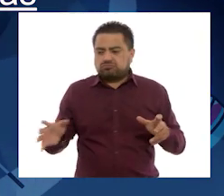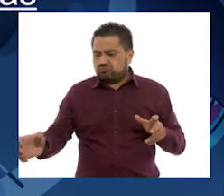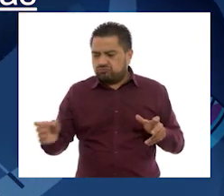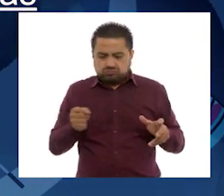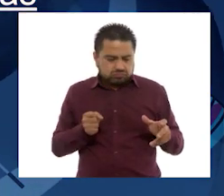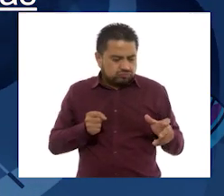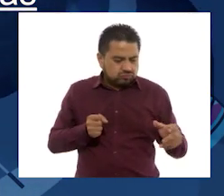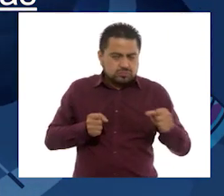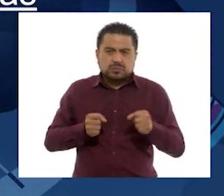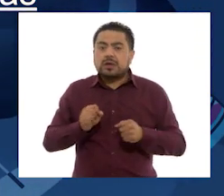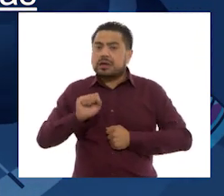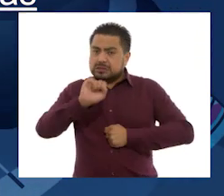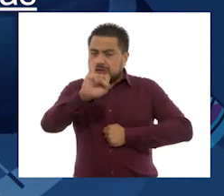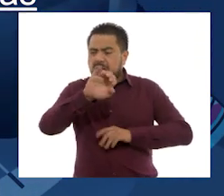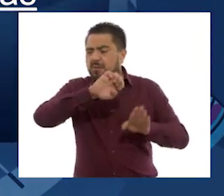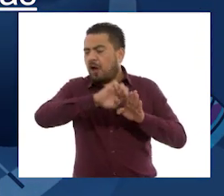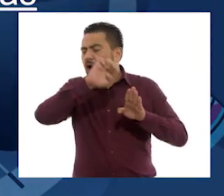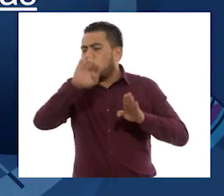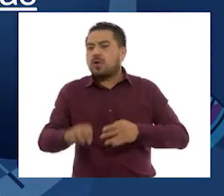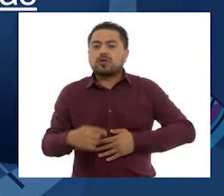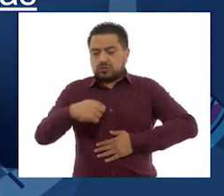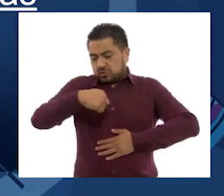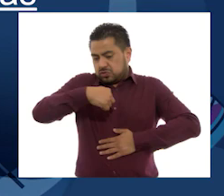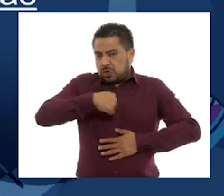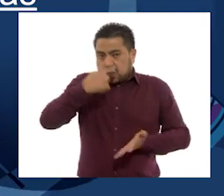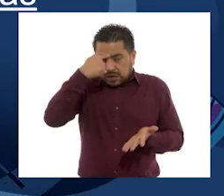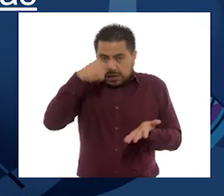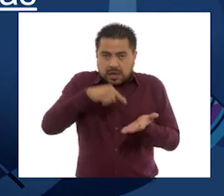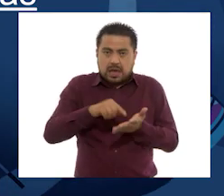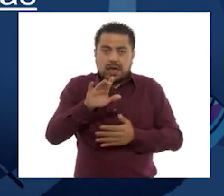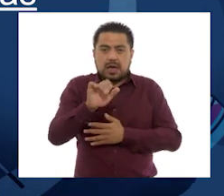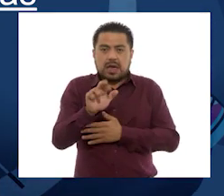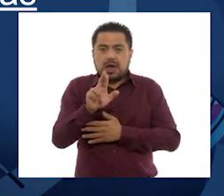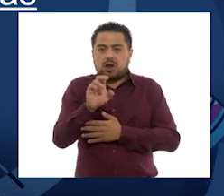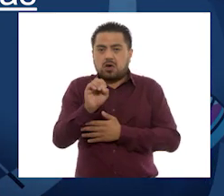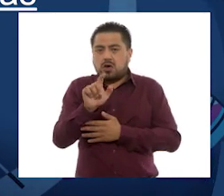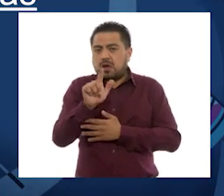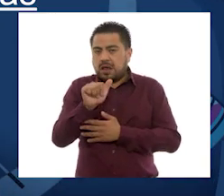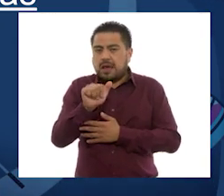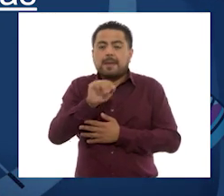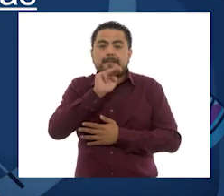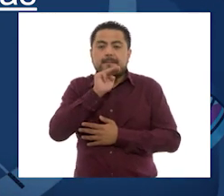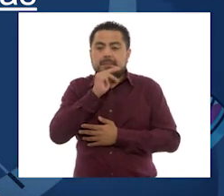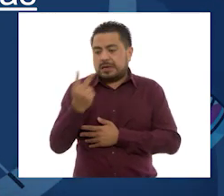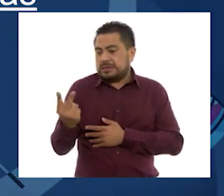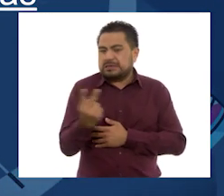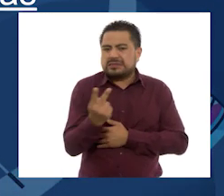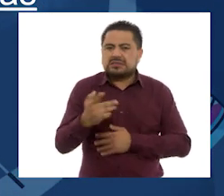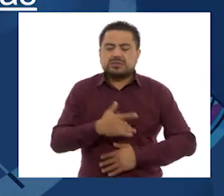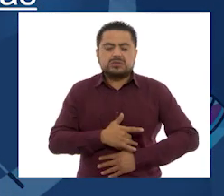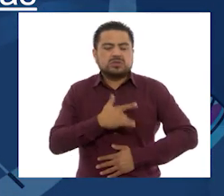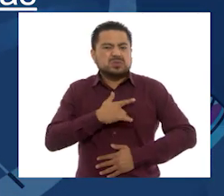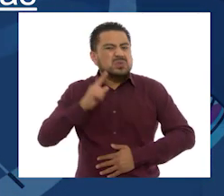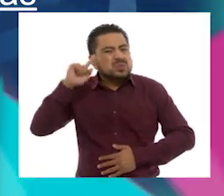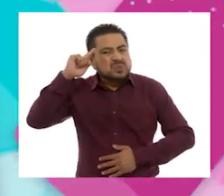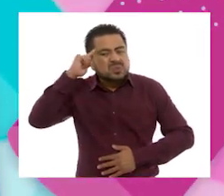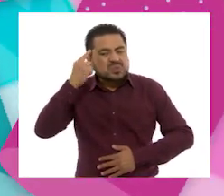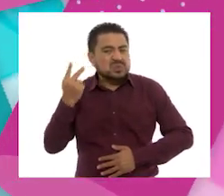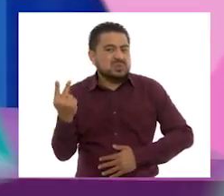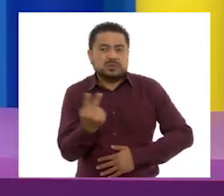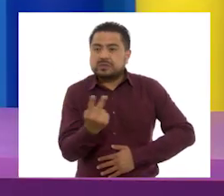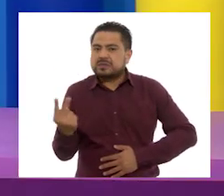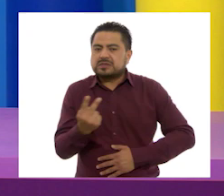y por ejemplo, en este caso, yo creo que Carola y su mamá están teniendo sentimientos de enojo,